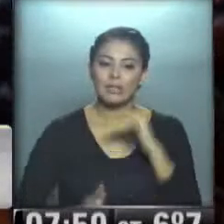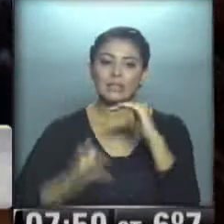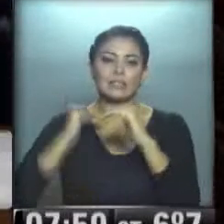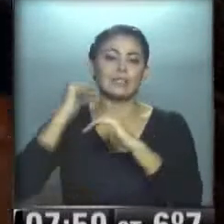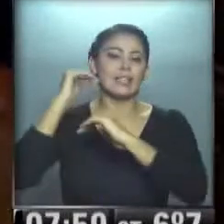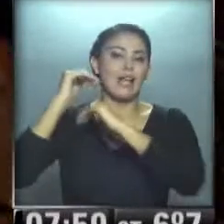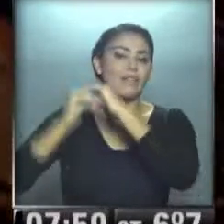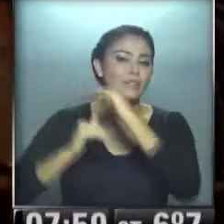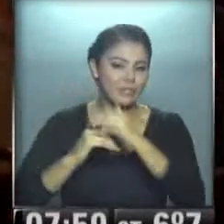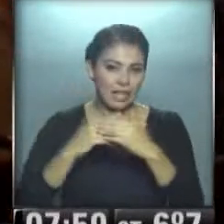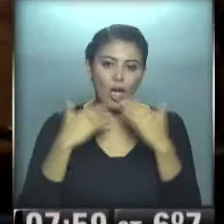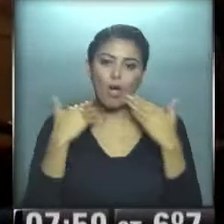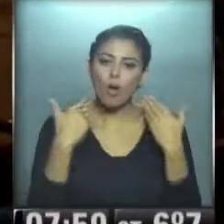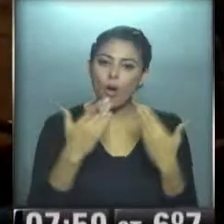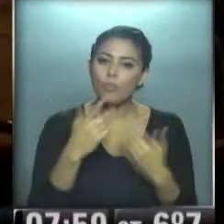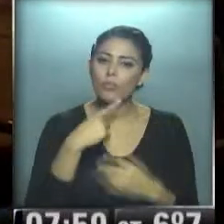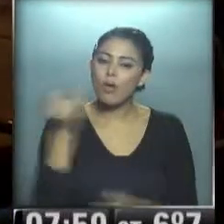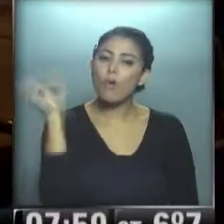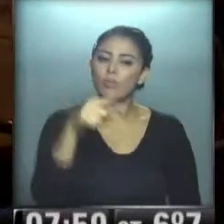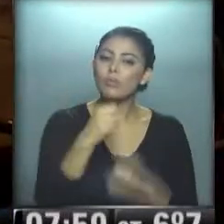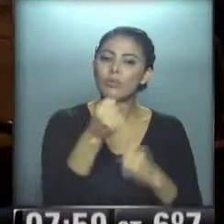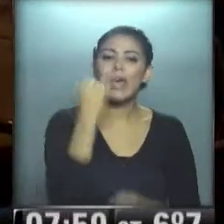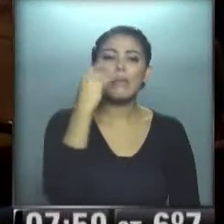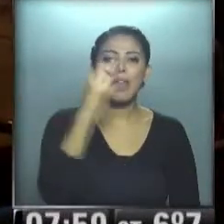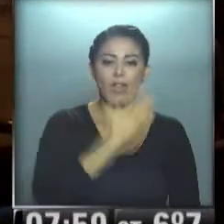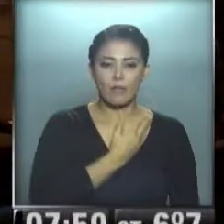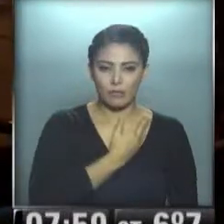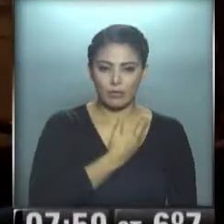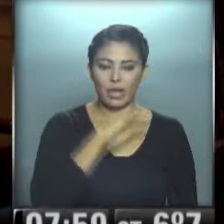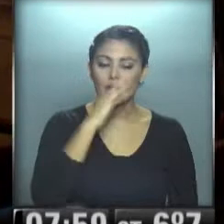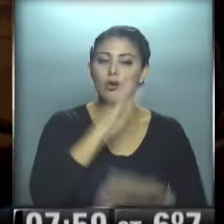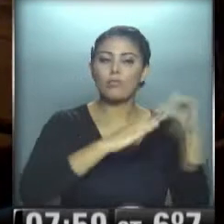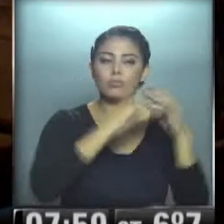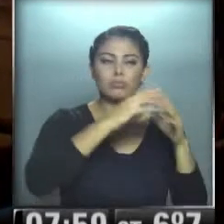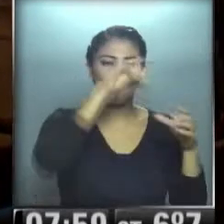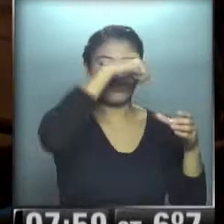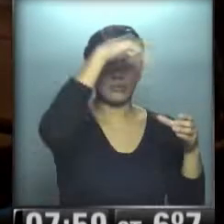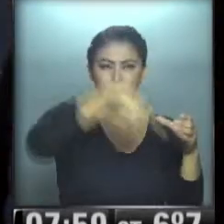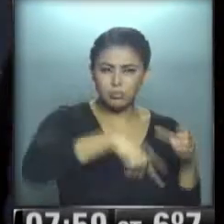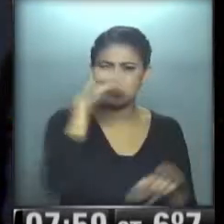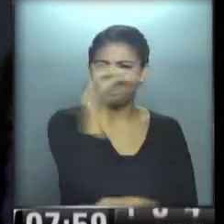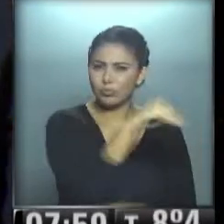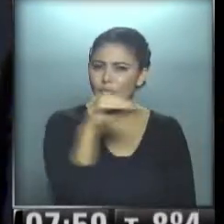de repotenciarnos con lo que significa la YPF de hoy, la construcción de equipos petroleros y demás,